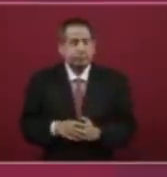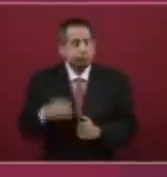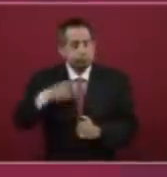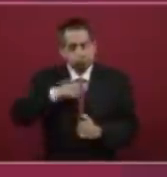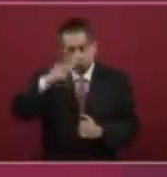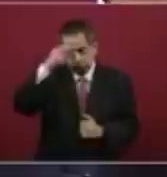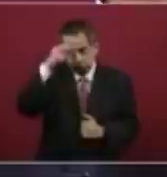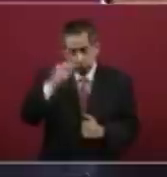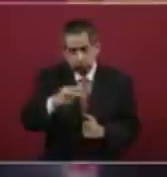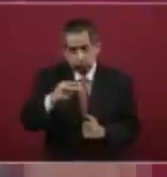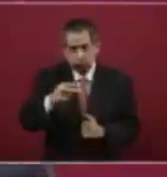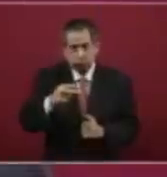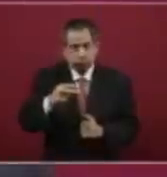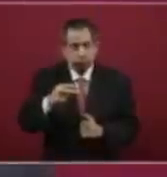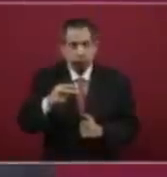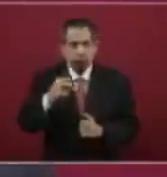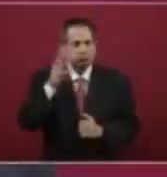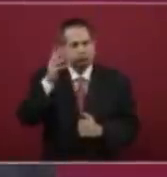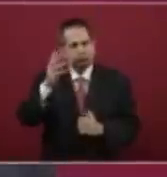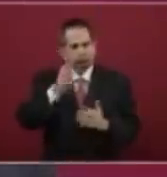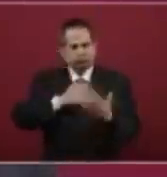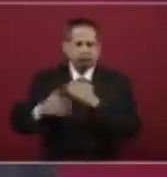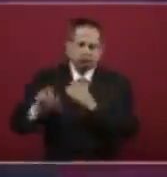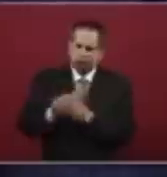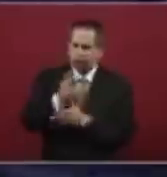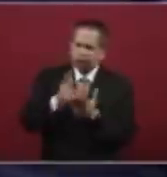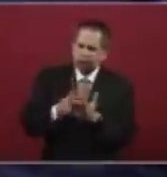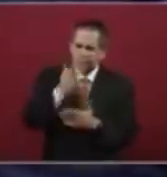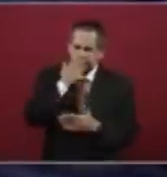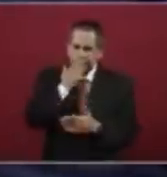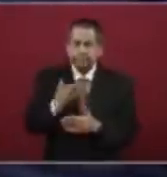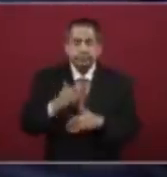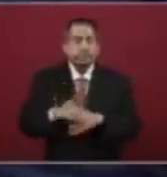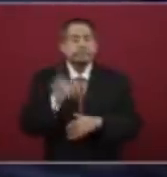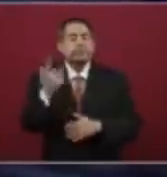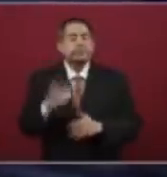México va a resurgir, porque